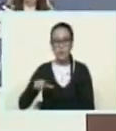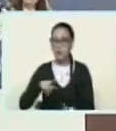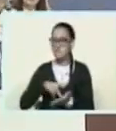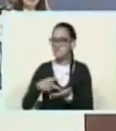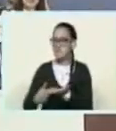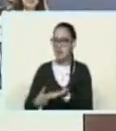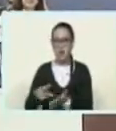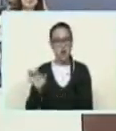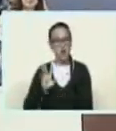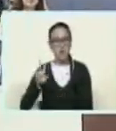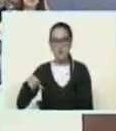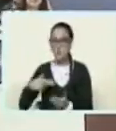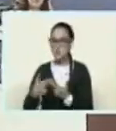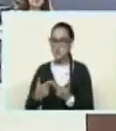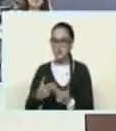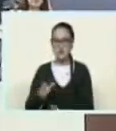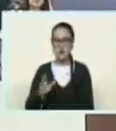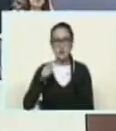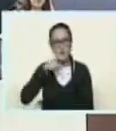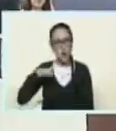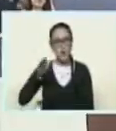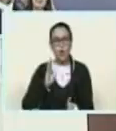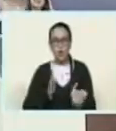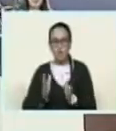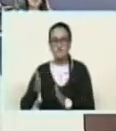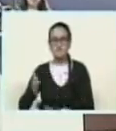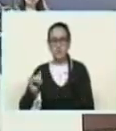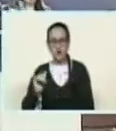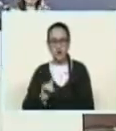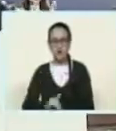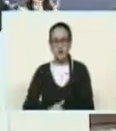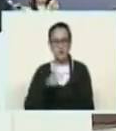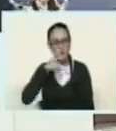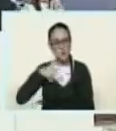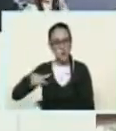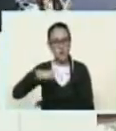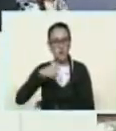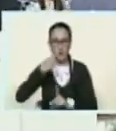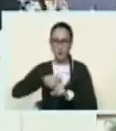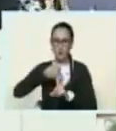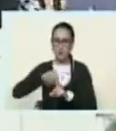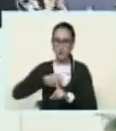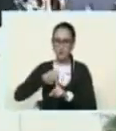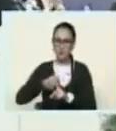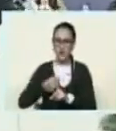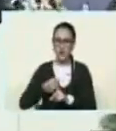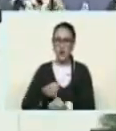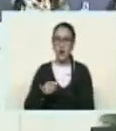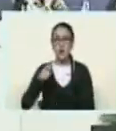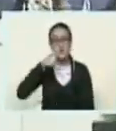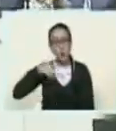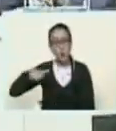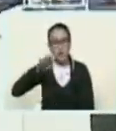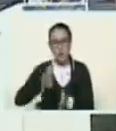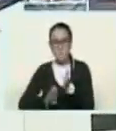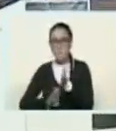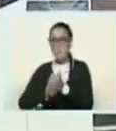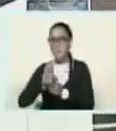se rinde, de un pueblo que se organiza, de un pueblo que se batalla, de un pueblo que se crece en las